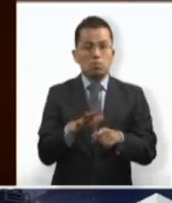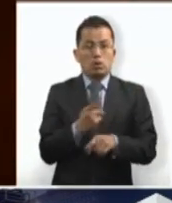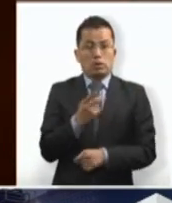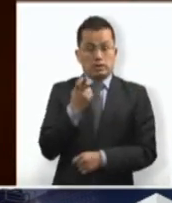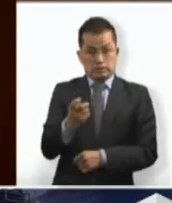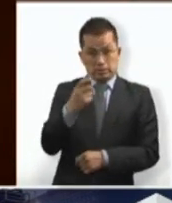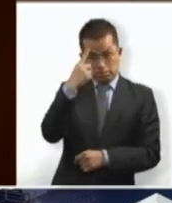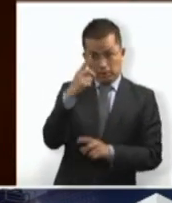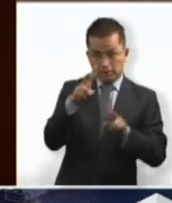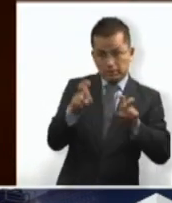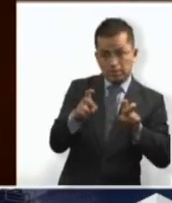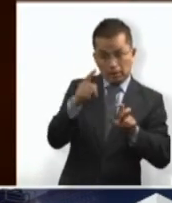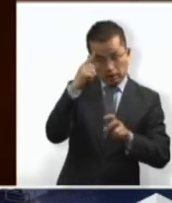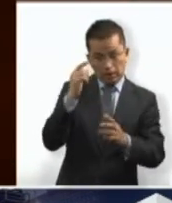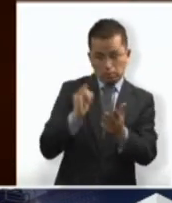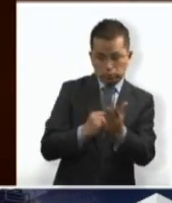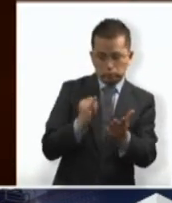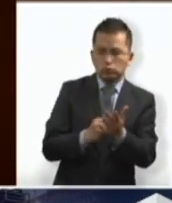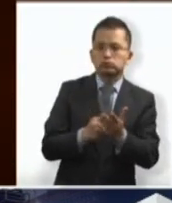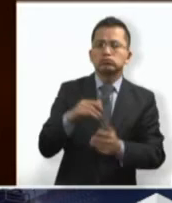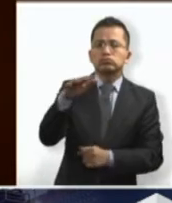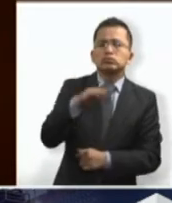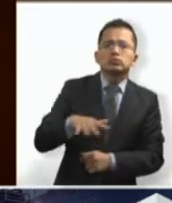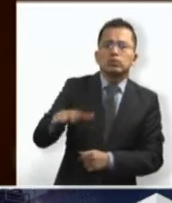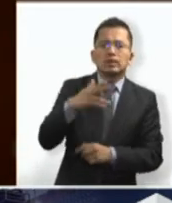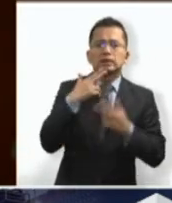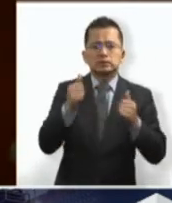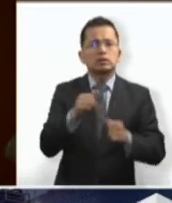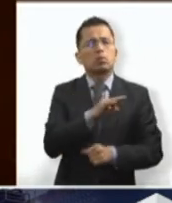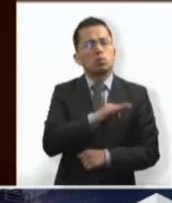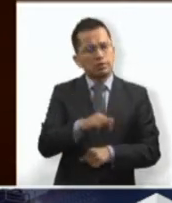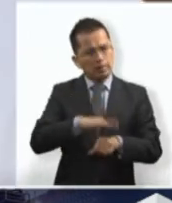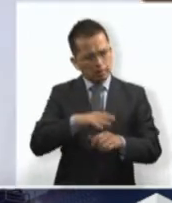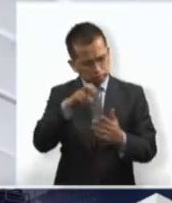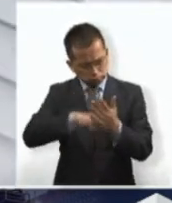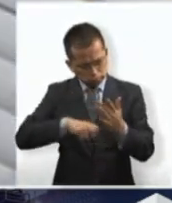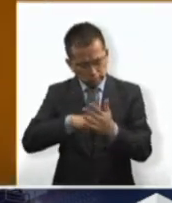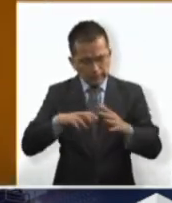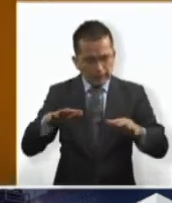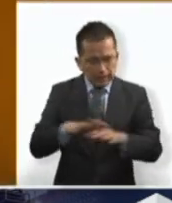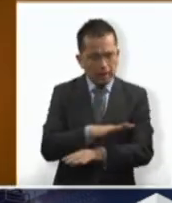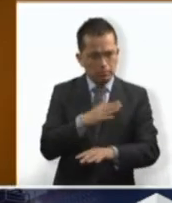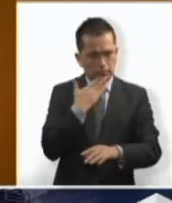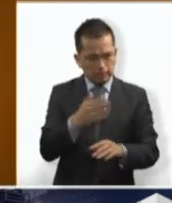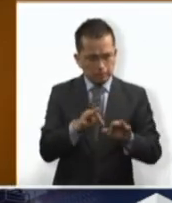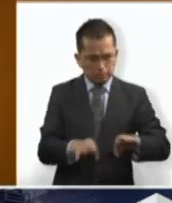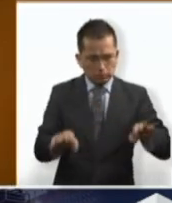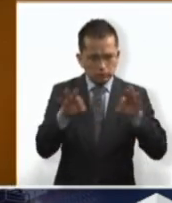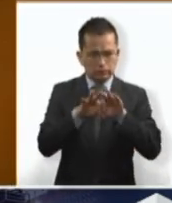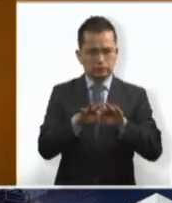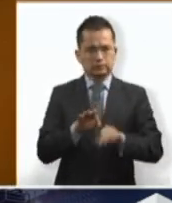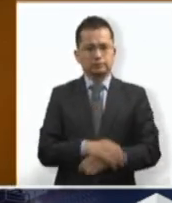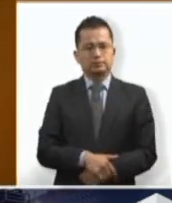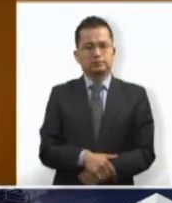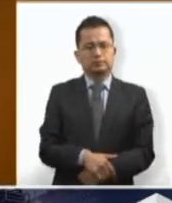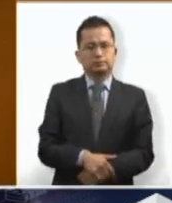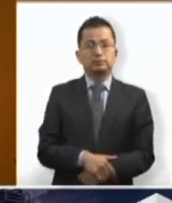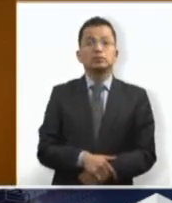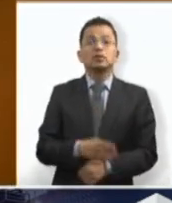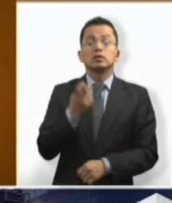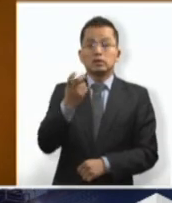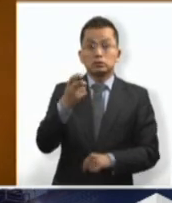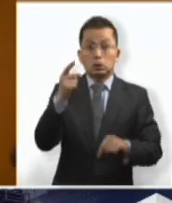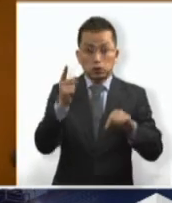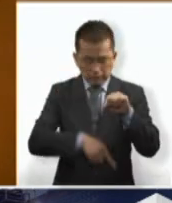a la autoridad hacendaria, llevar a cabo ajustes que atiendan a cambios importantes que se eliminan, pero